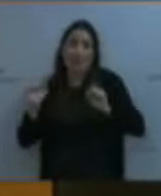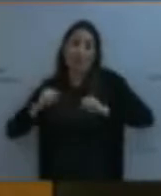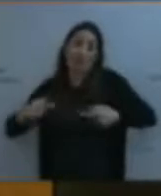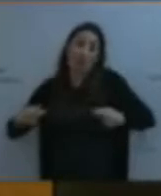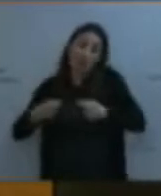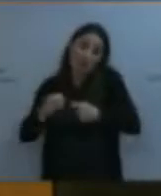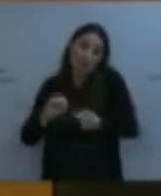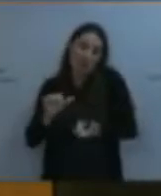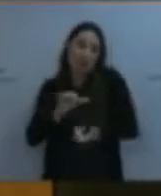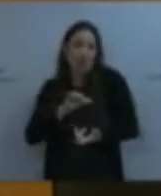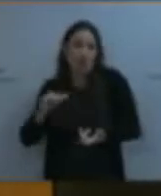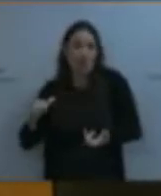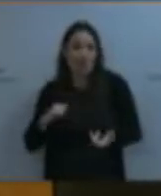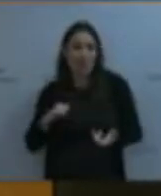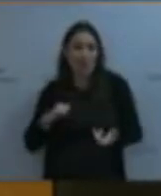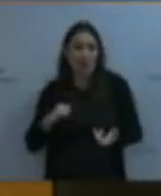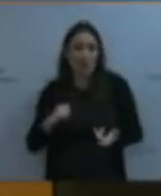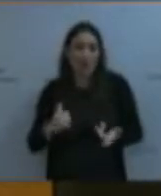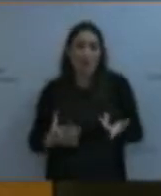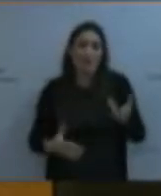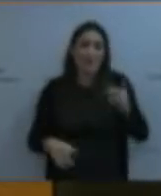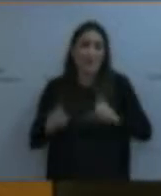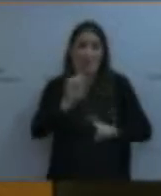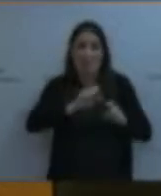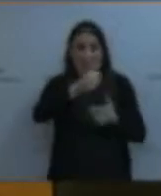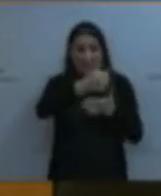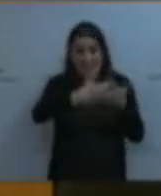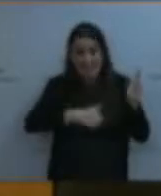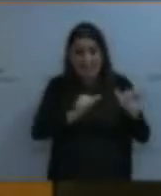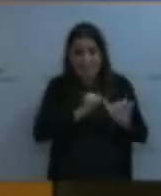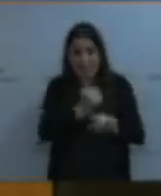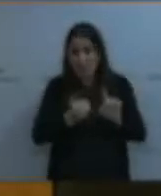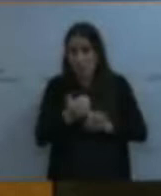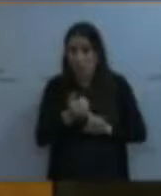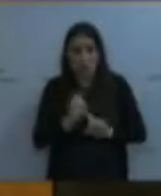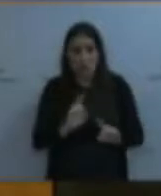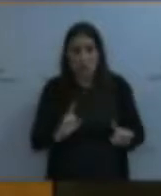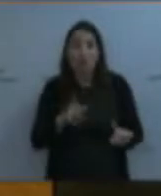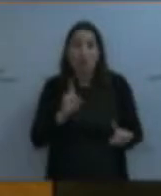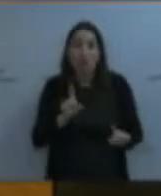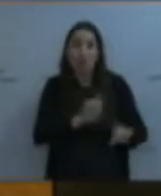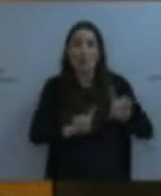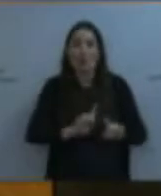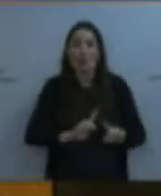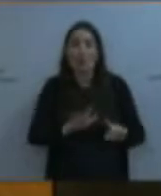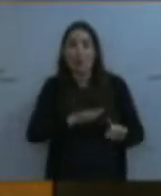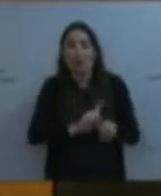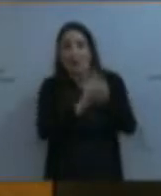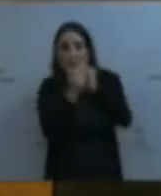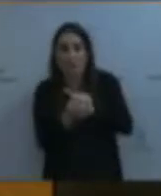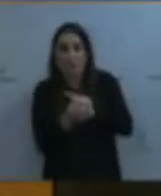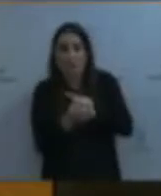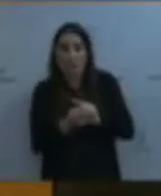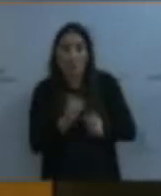el desbarajuste asistencial que genera las listas de espera, simplemente cambia el problema del lugar, nun aumenta la capacidad de